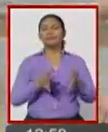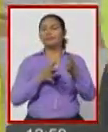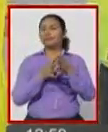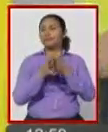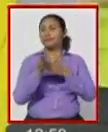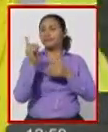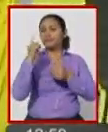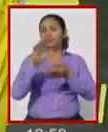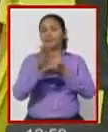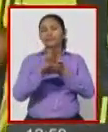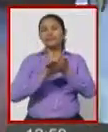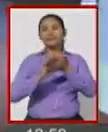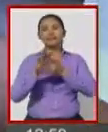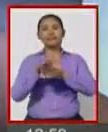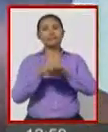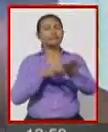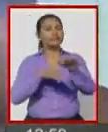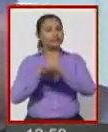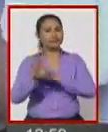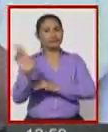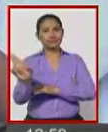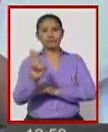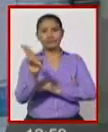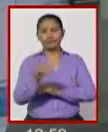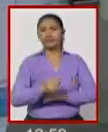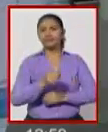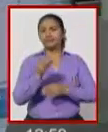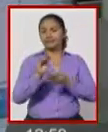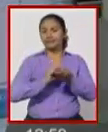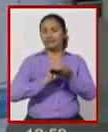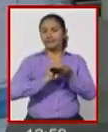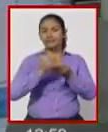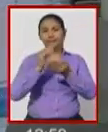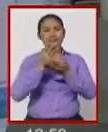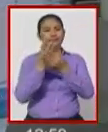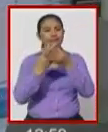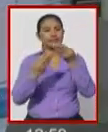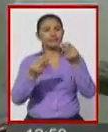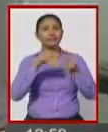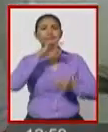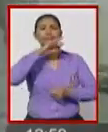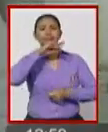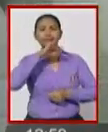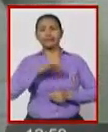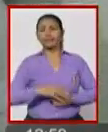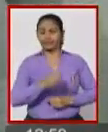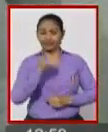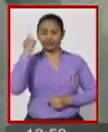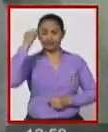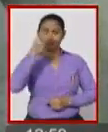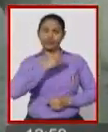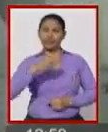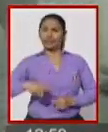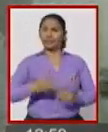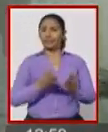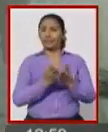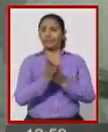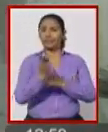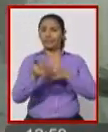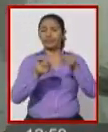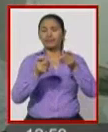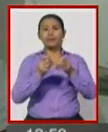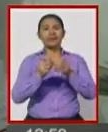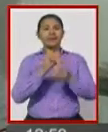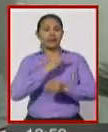filtros como el lavado de las manos y la utilización de alcohol en gel para eliminar bacterias. El gobierno municipal, a través de la Dirección